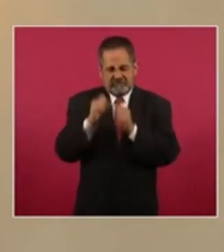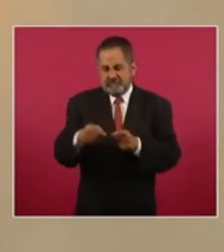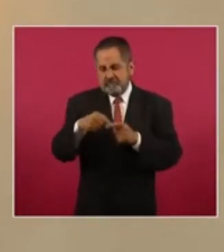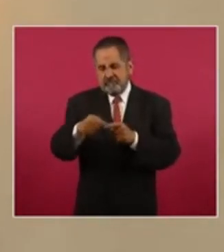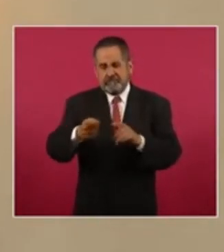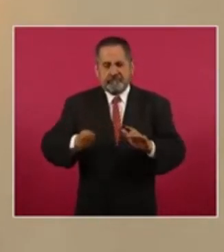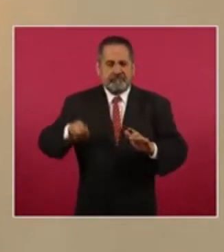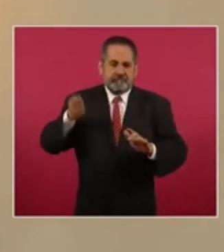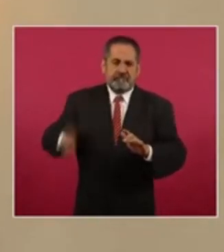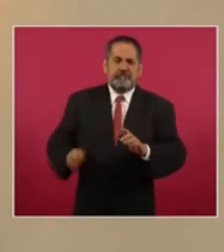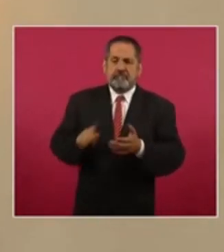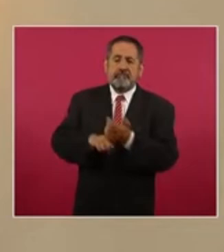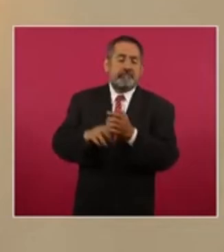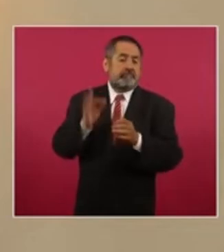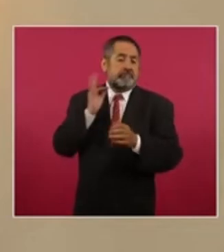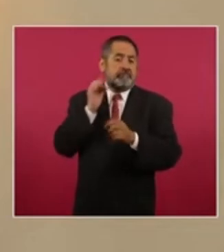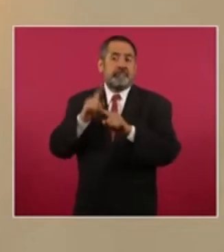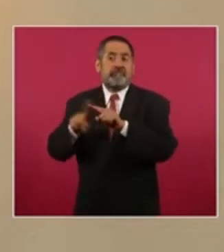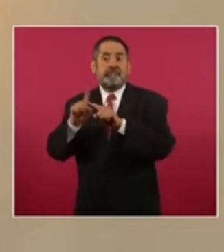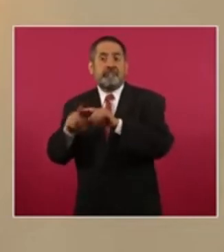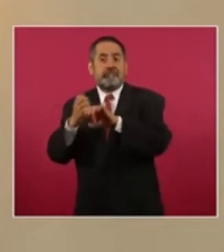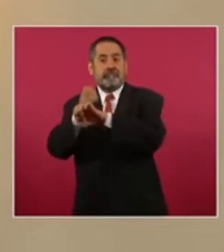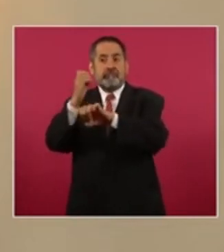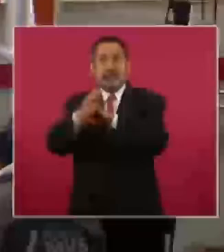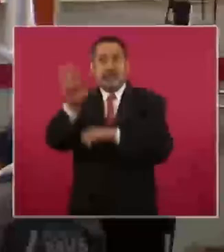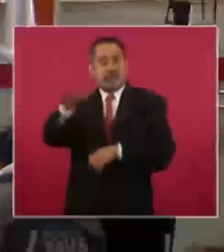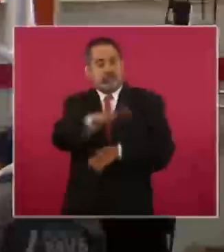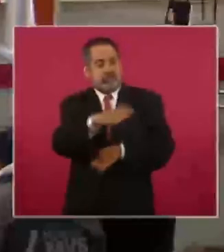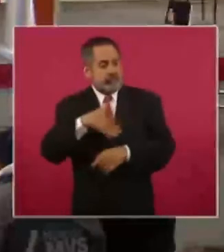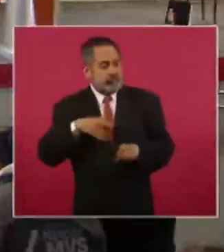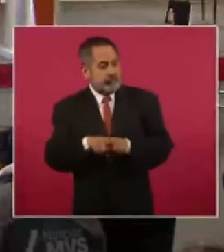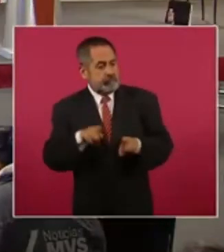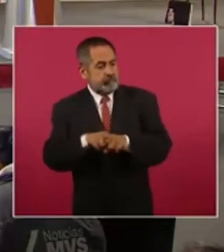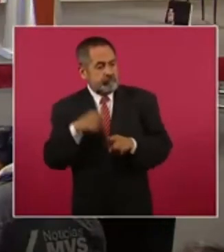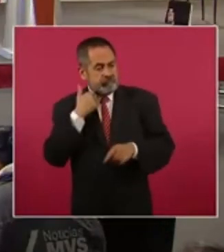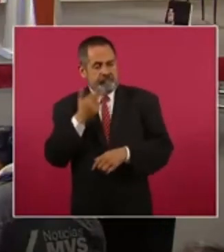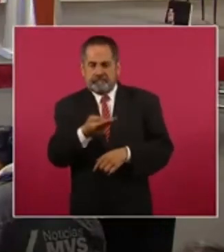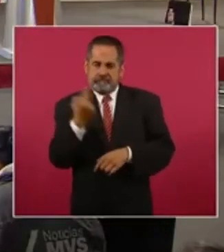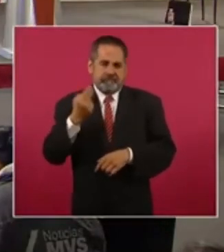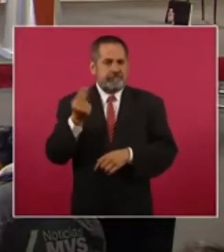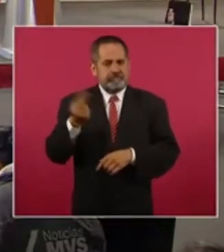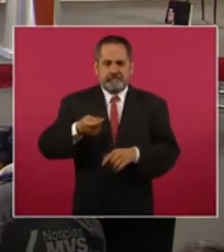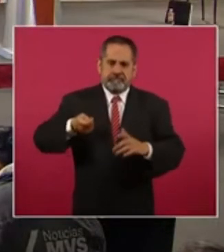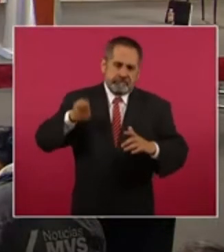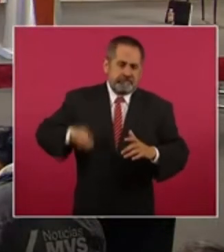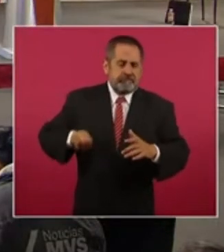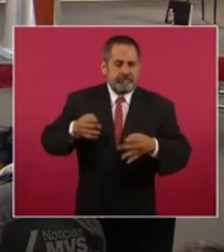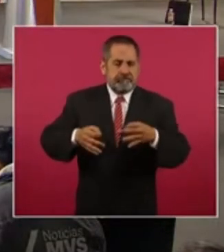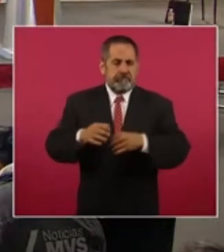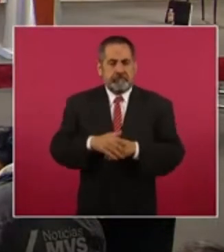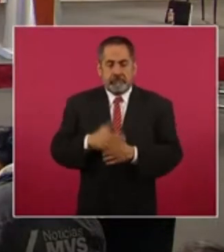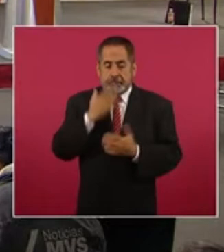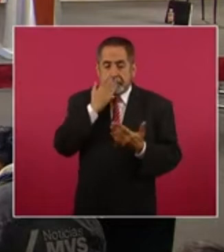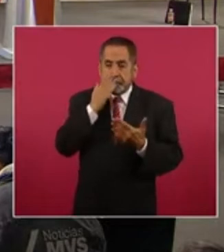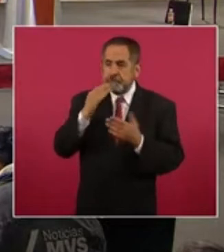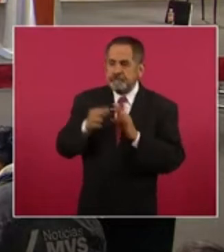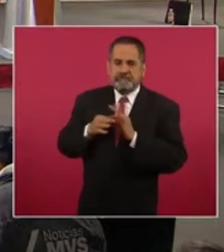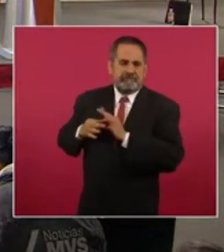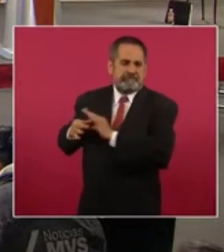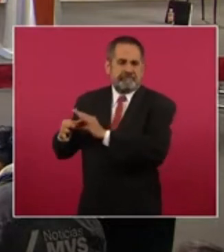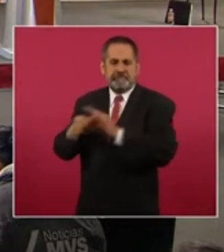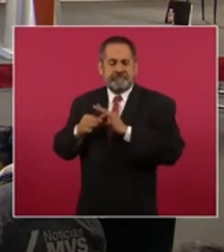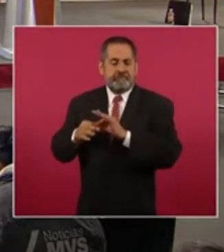fiscalías de otros estados también habrán de ejecutar mandamientos judiciales. Destacar la buena colaboración